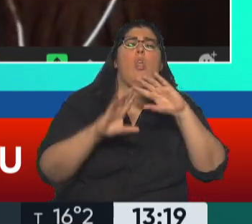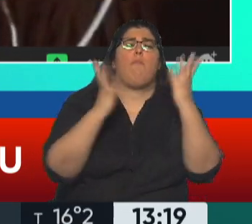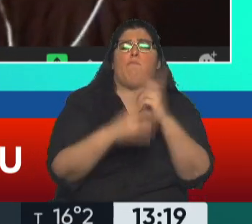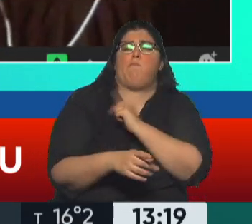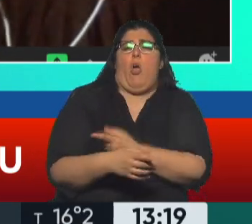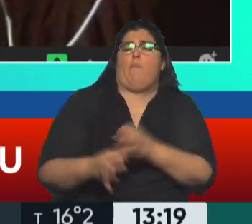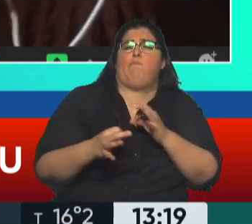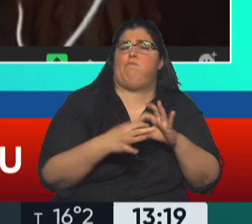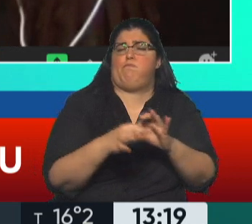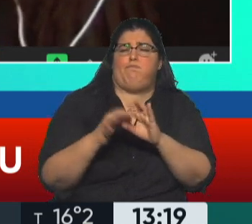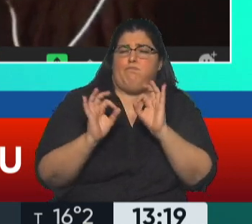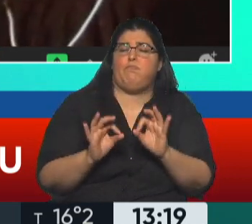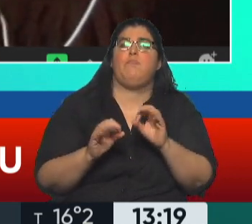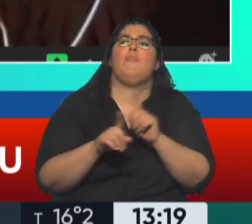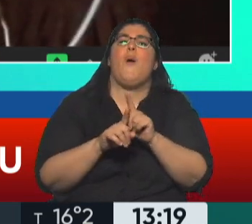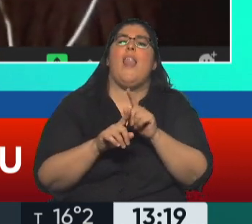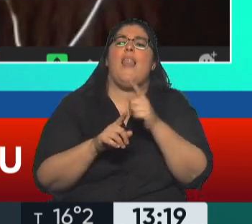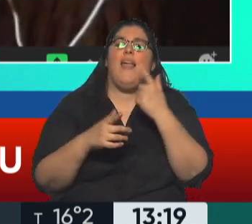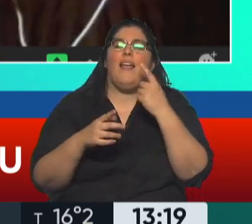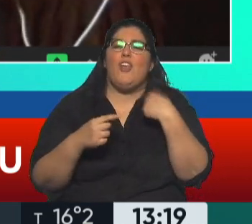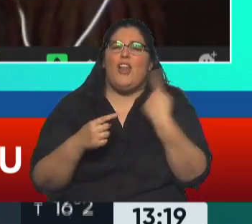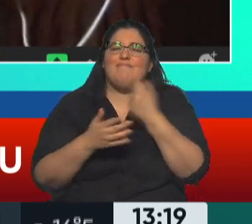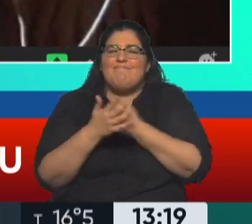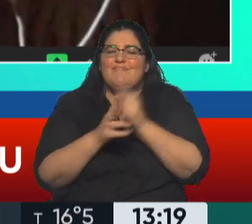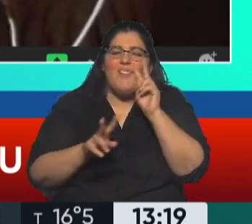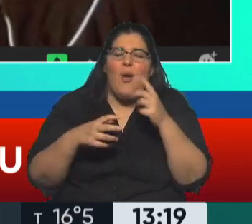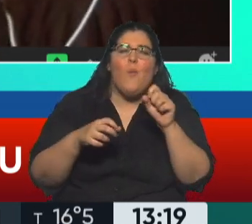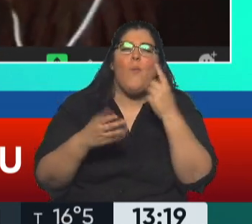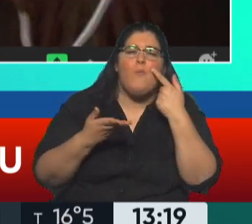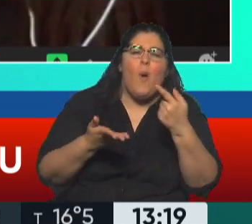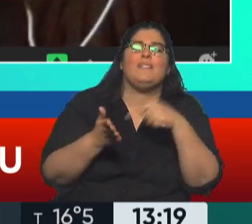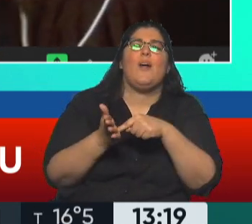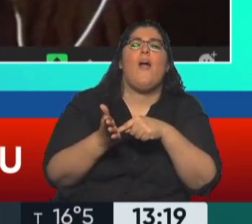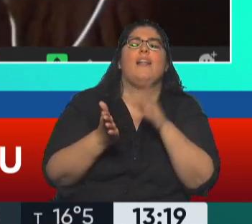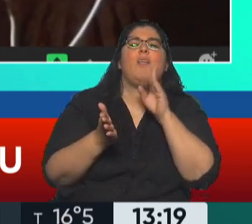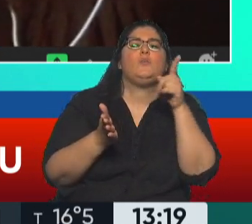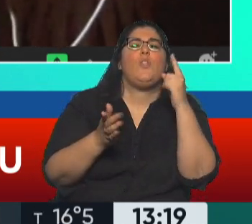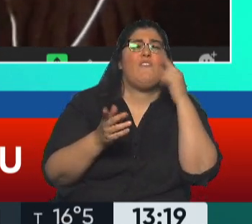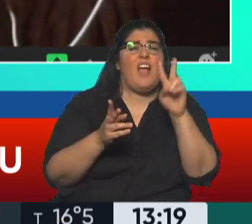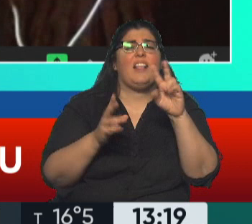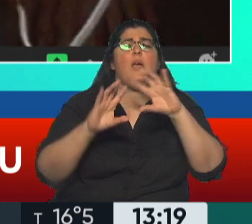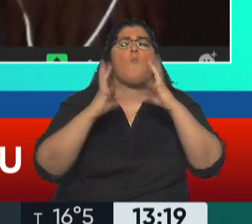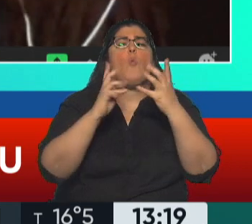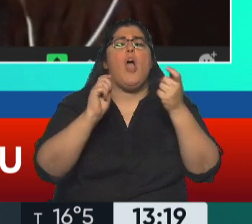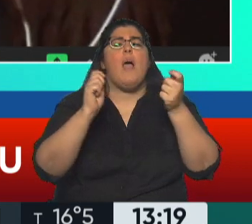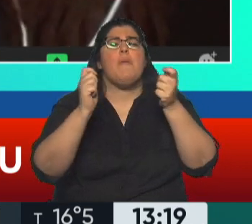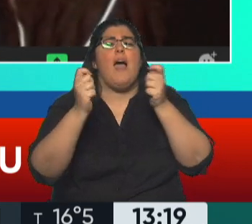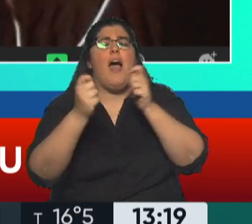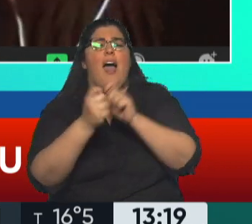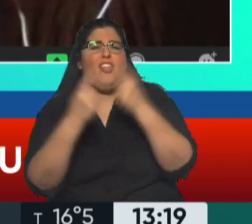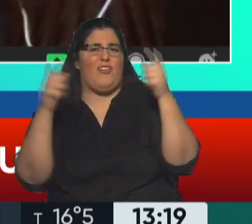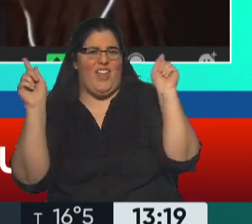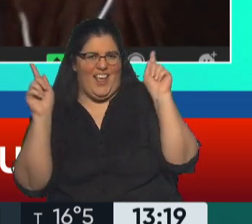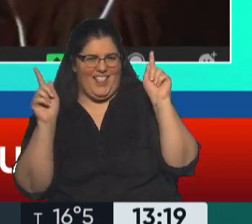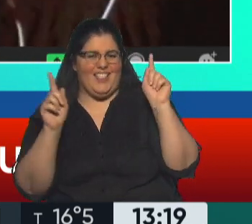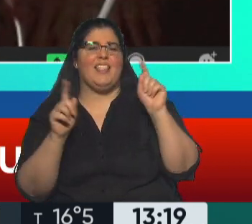encontrar distintos momentos simbólicos que mostraran cómo el mundo estaba pasando a otra fase, a una fase